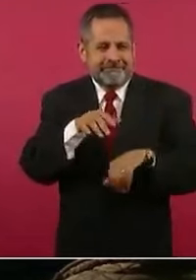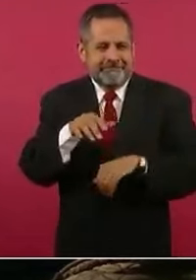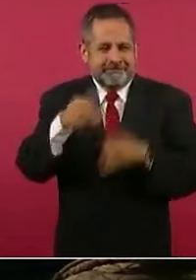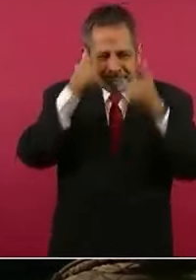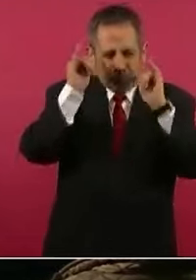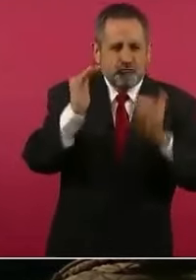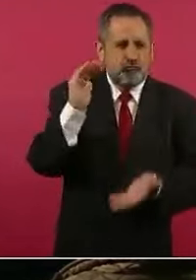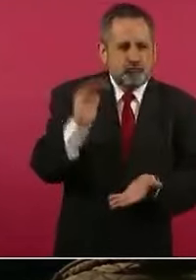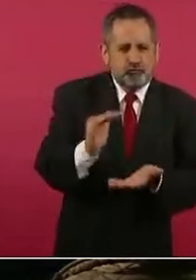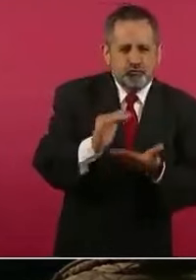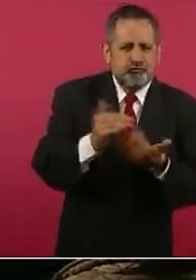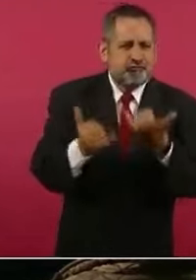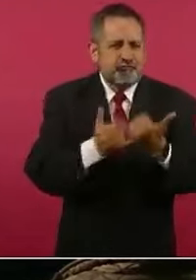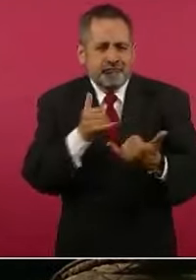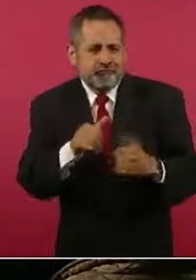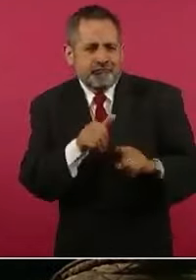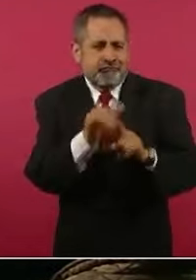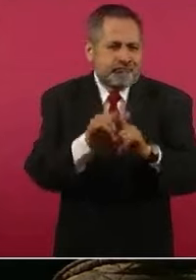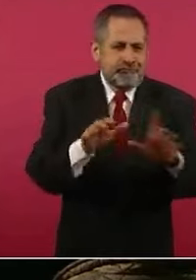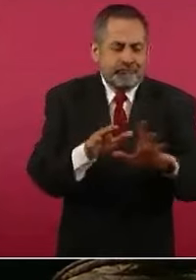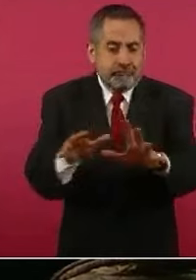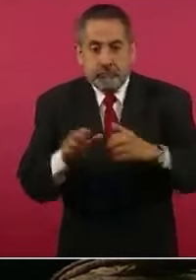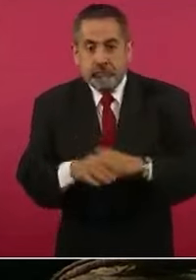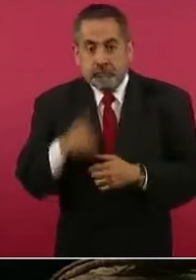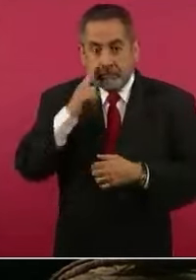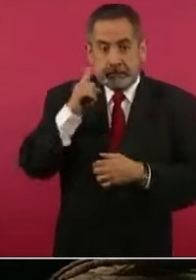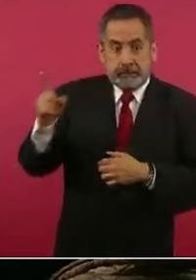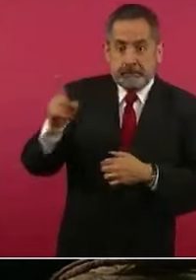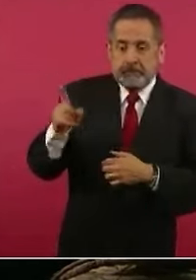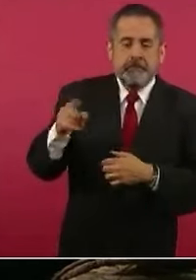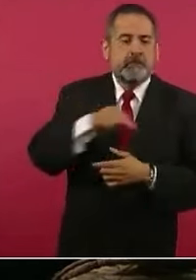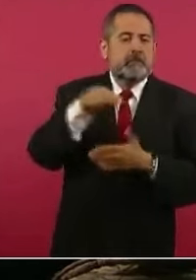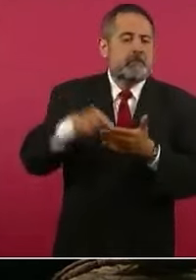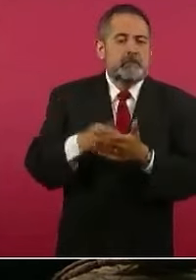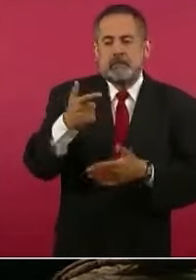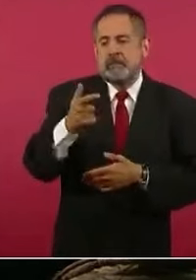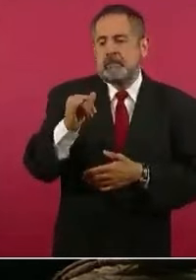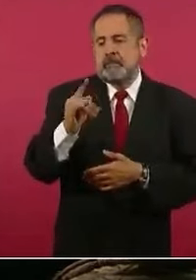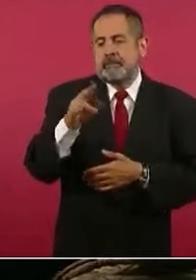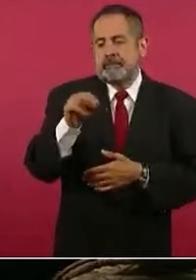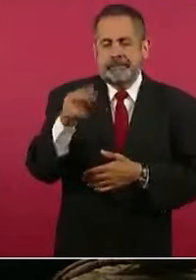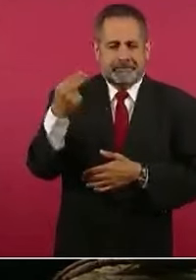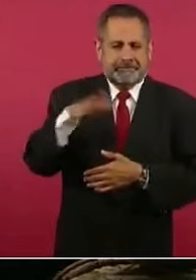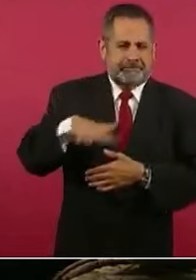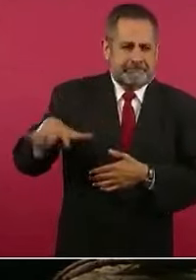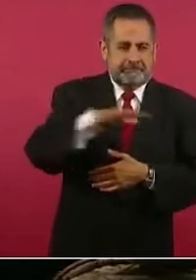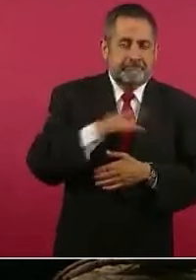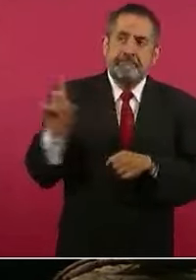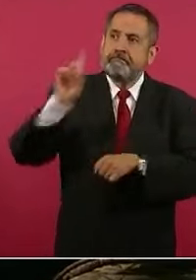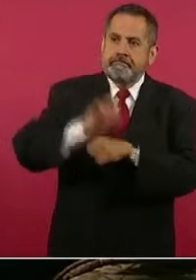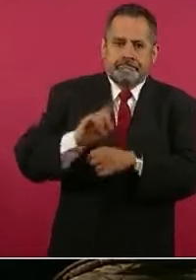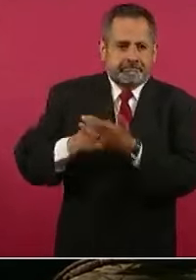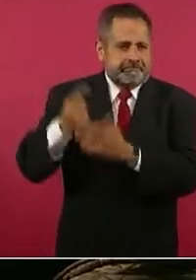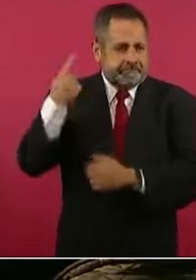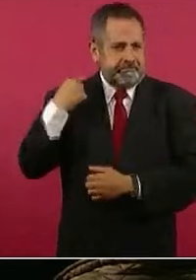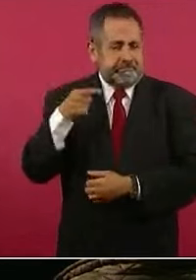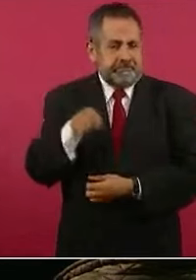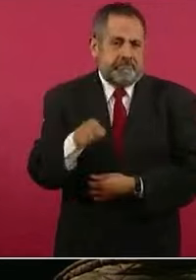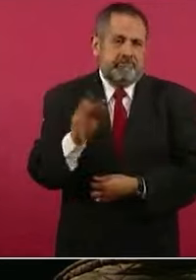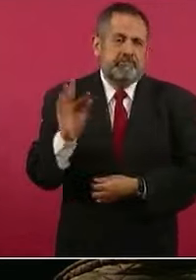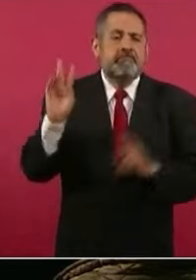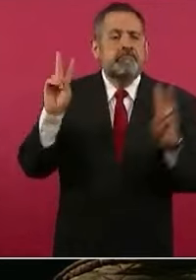o toros pequeños. El accidente ocurrió en la Plaza de Toros Gilberto Charri durante el fin de semana feriado, en el que se celebran